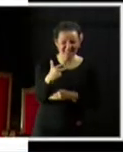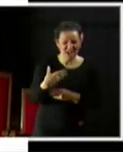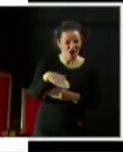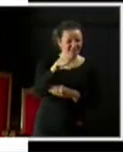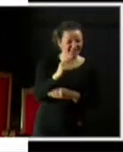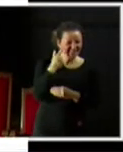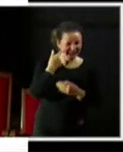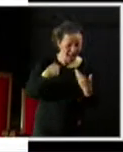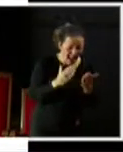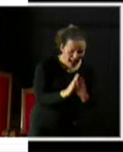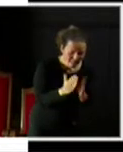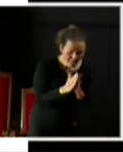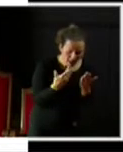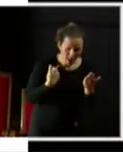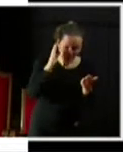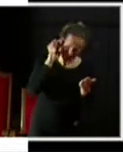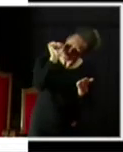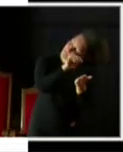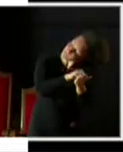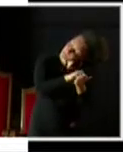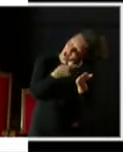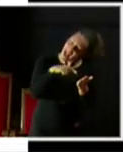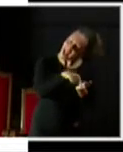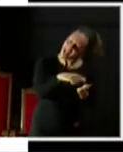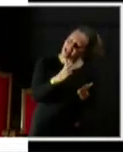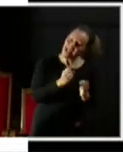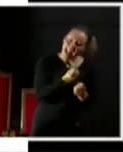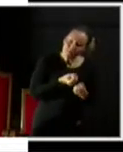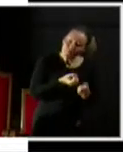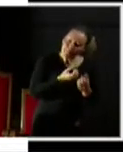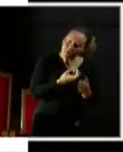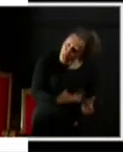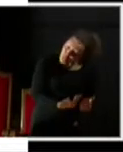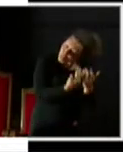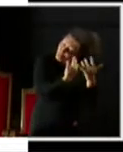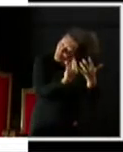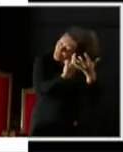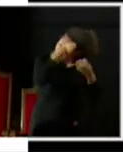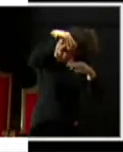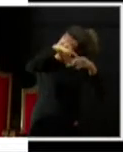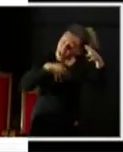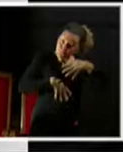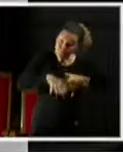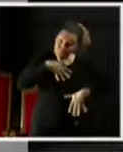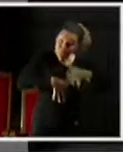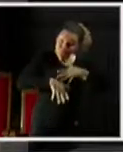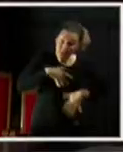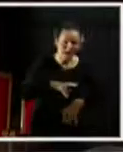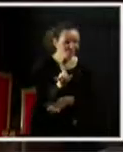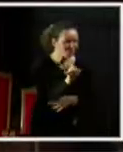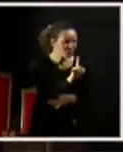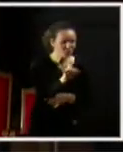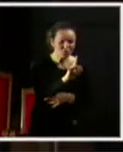ponemos la cabeza en los libros que hay una mayor concentración de información y pasa a mi cabeza que hay menos información y digo nada